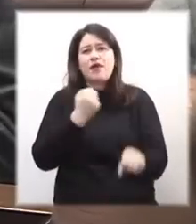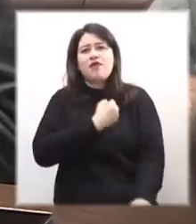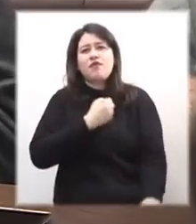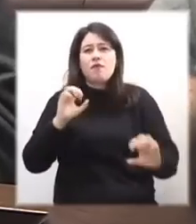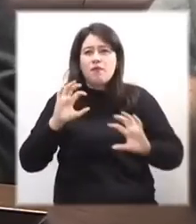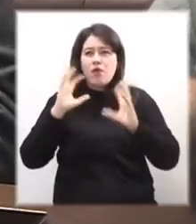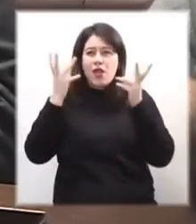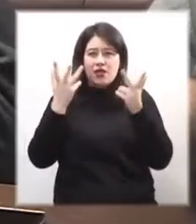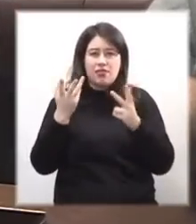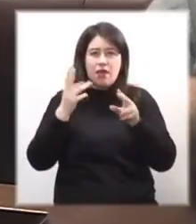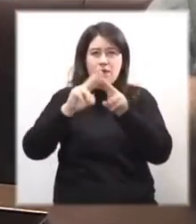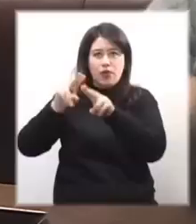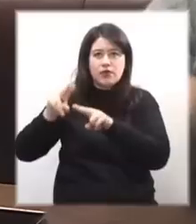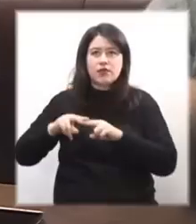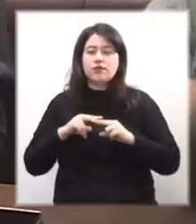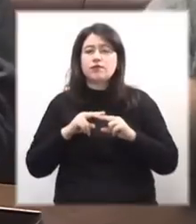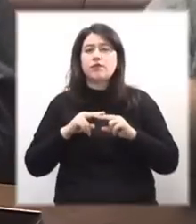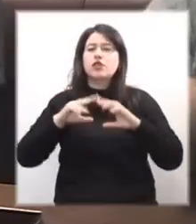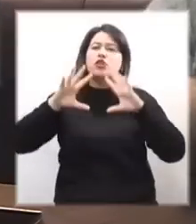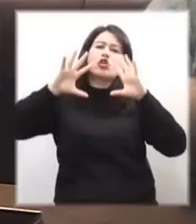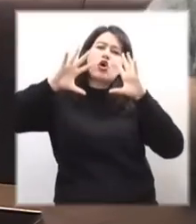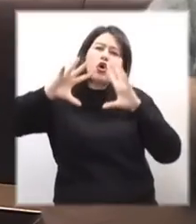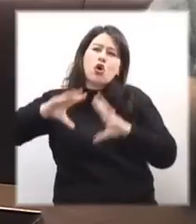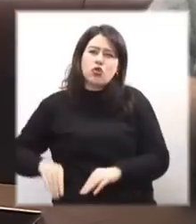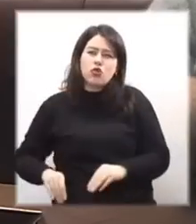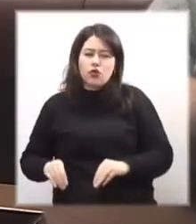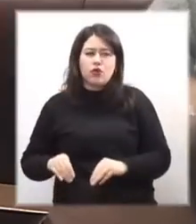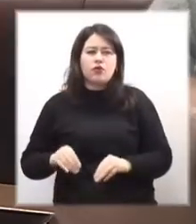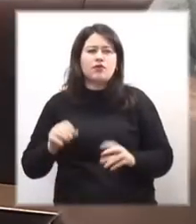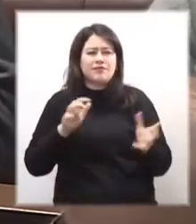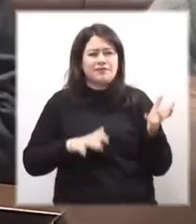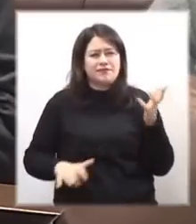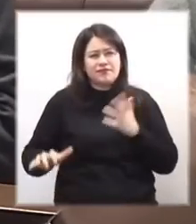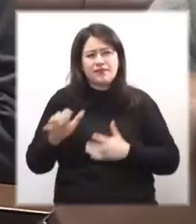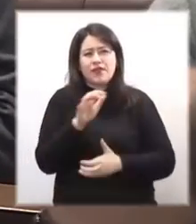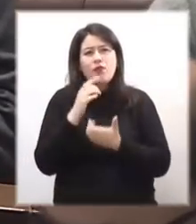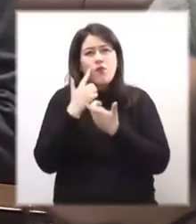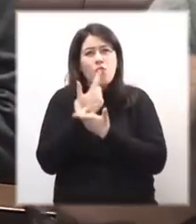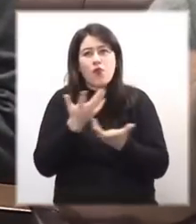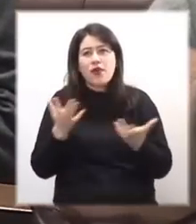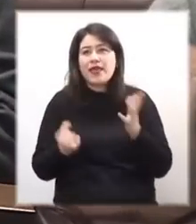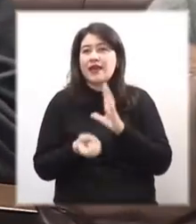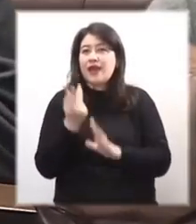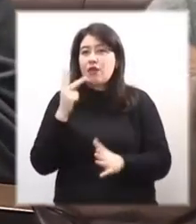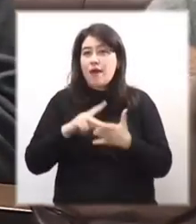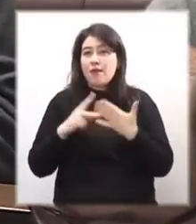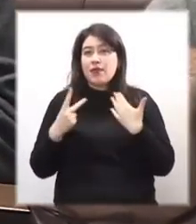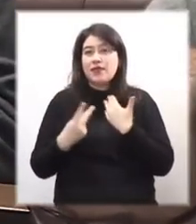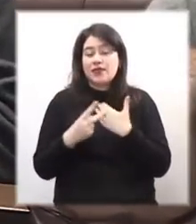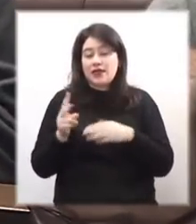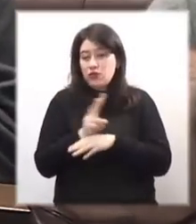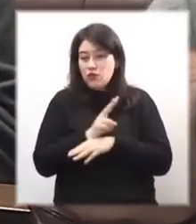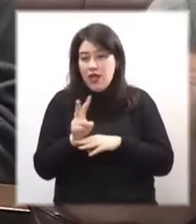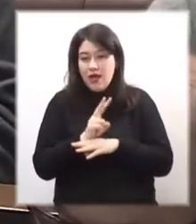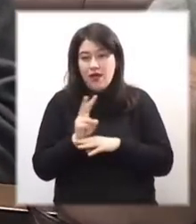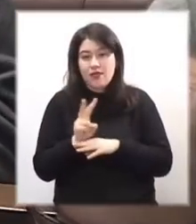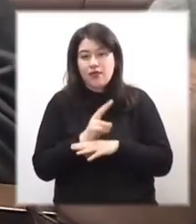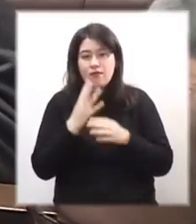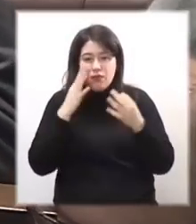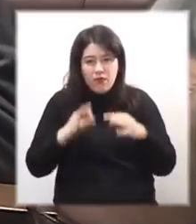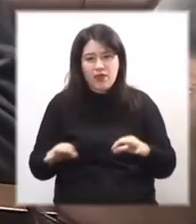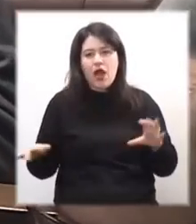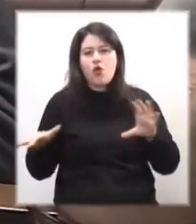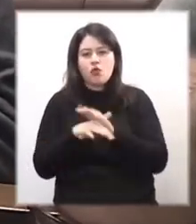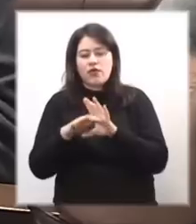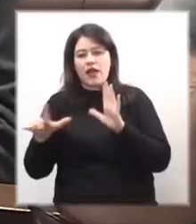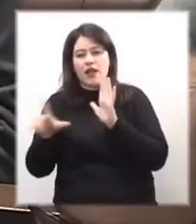muertes violentas. Todo esto, presidente, esta complejidad demuestra que la elaboración de una política de seguridad pública eficiente, ajustada a las